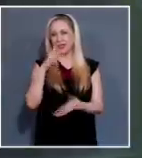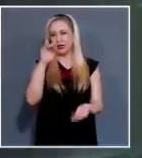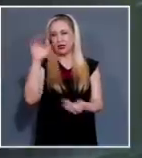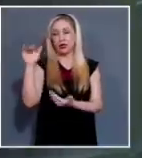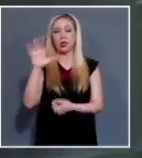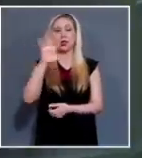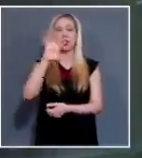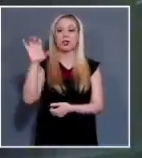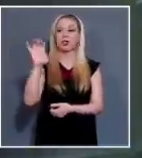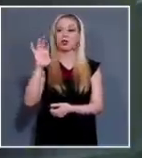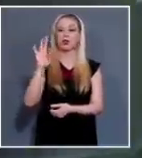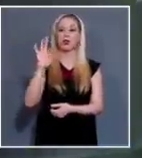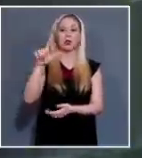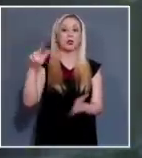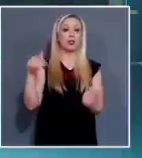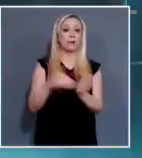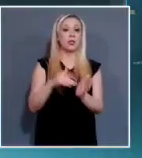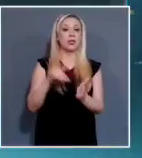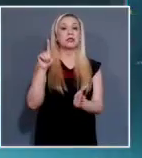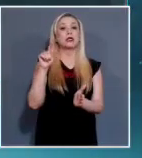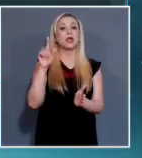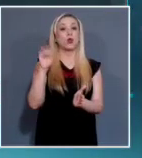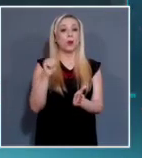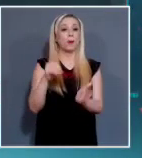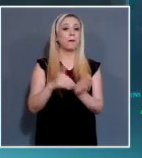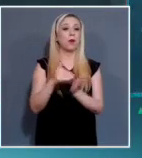547.079 millones de pesos.